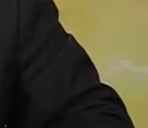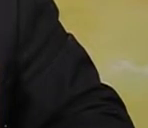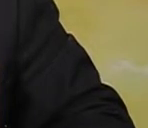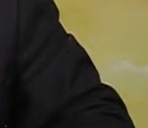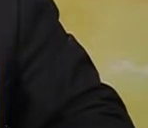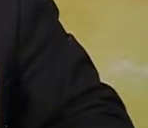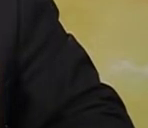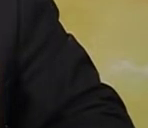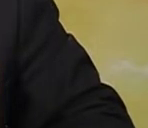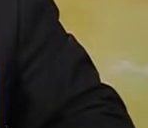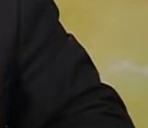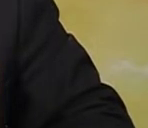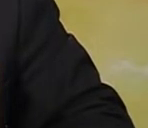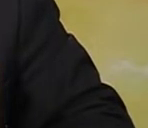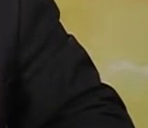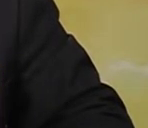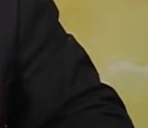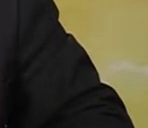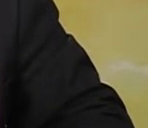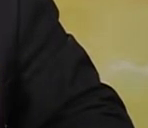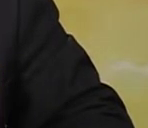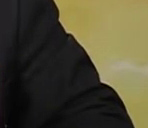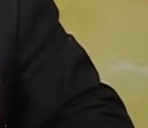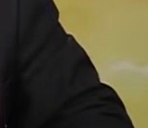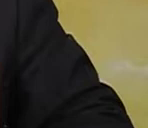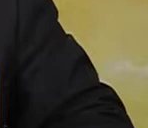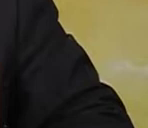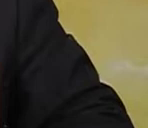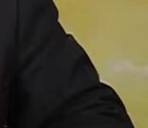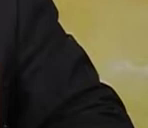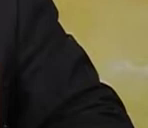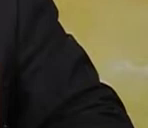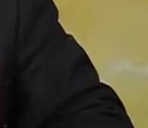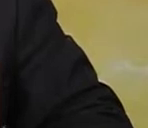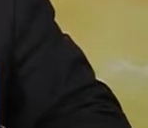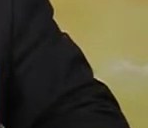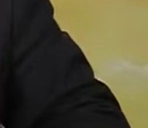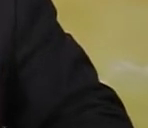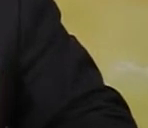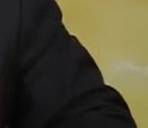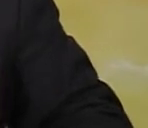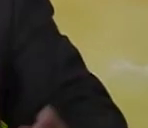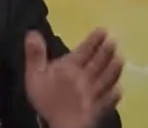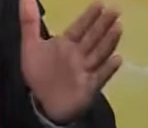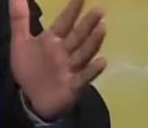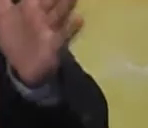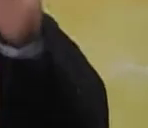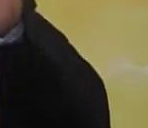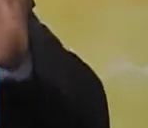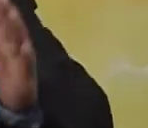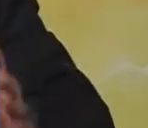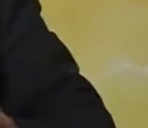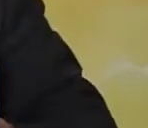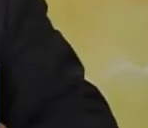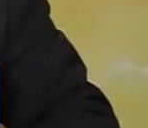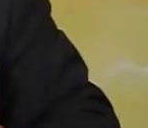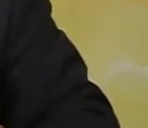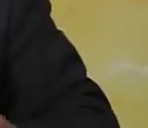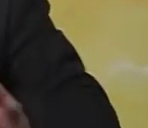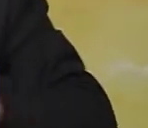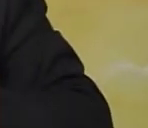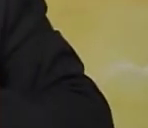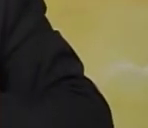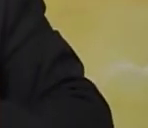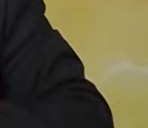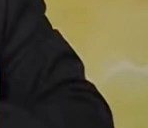sea buena para la necesaria edificación, a fin de agradar a los oyentes. Demos gracias al Señor. Padre,